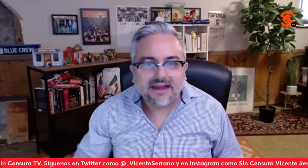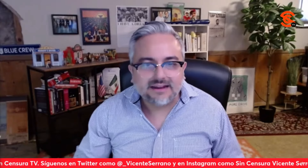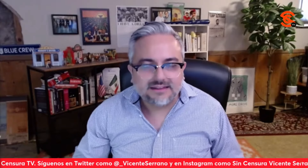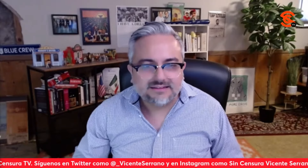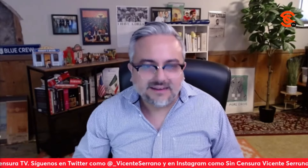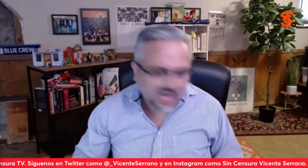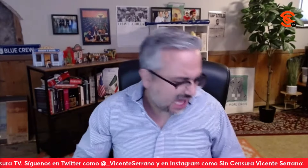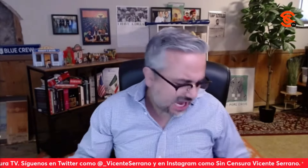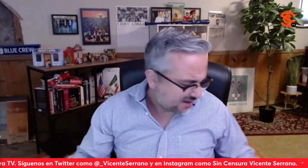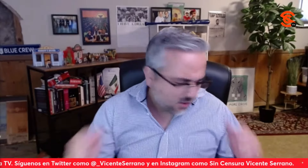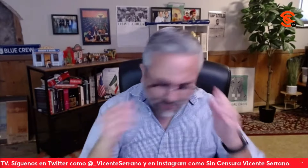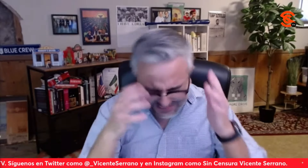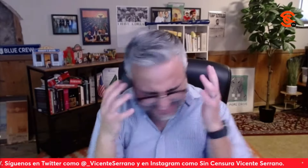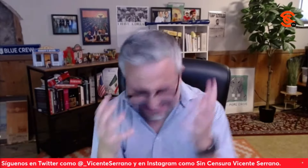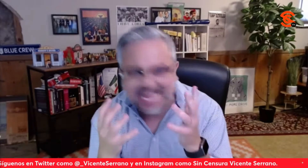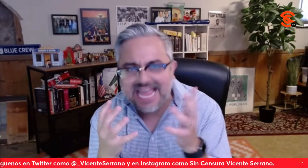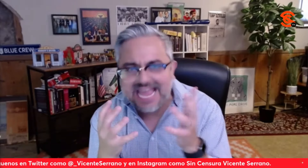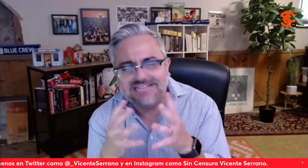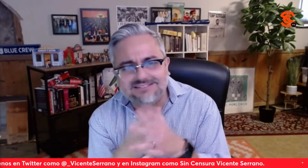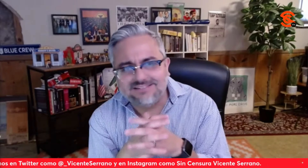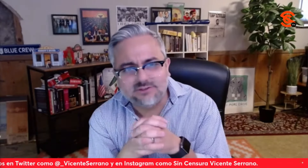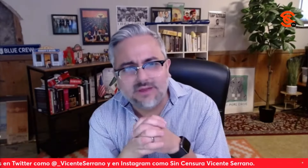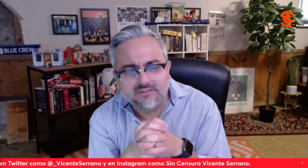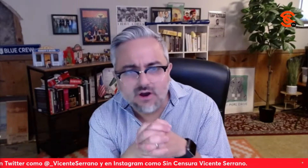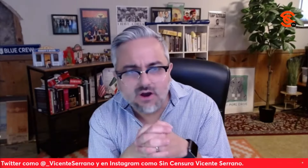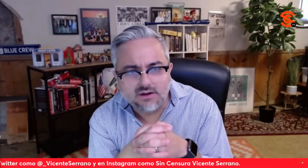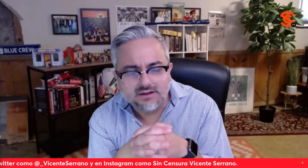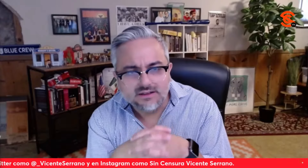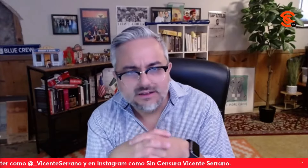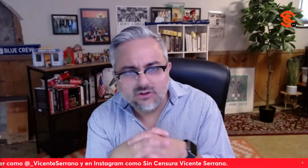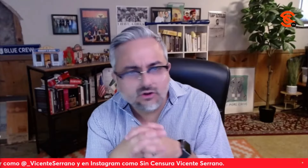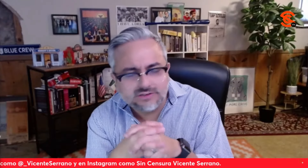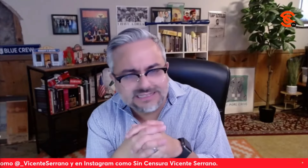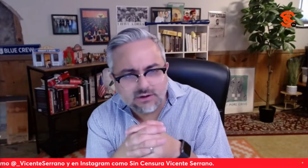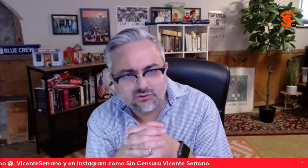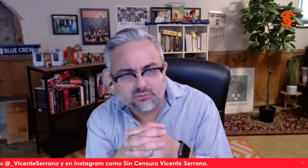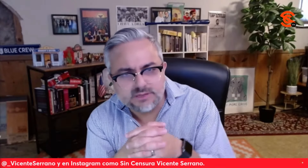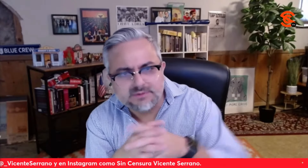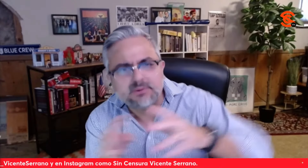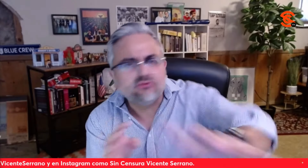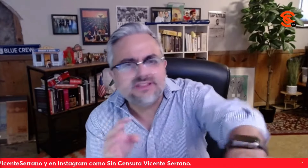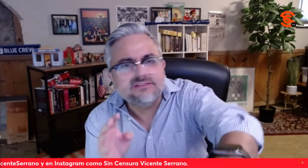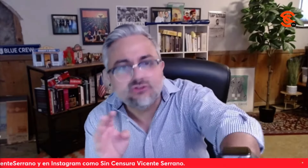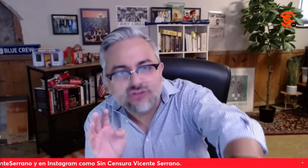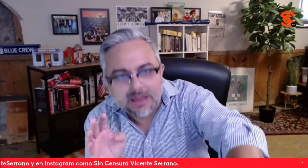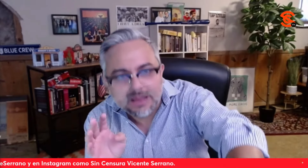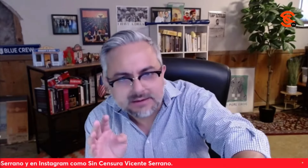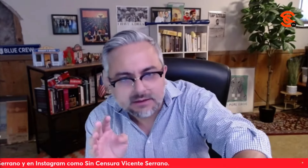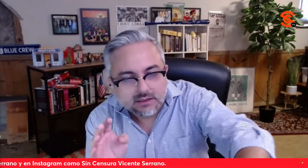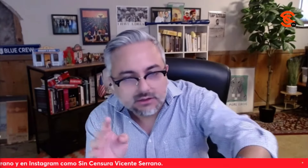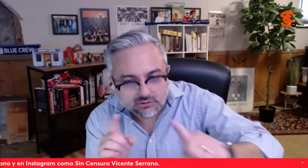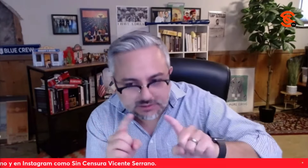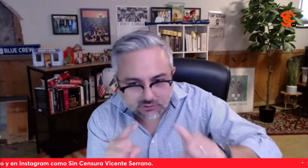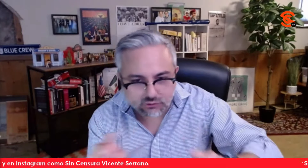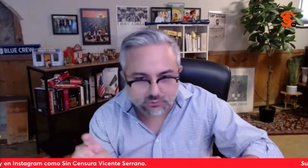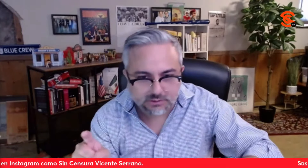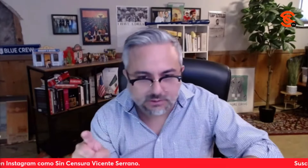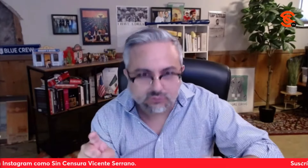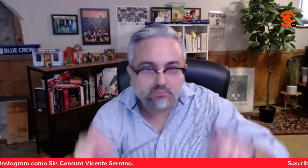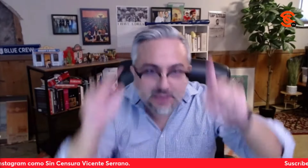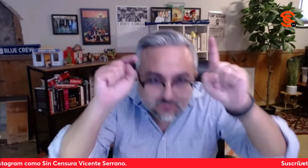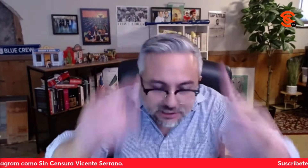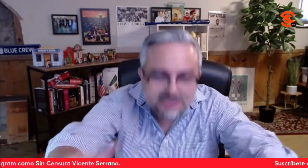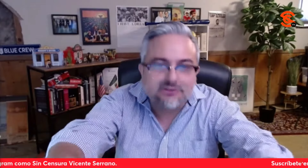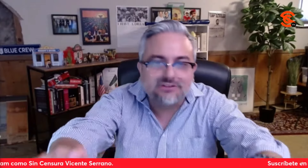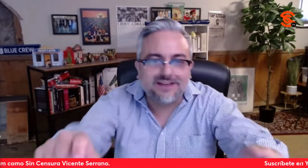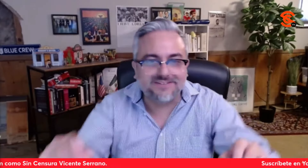la desgarran y dicen, no puede ser esta situación. No nos quiten nuestros privilegios, pero ustedes no saben. No nos quiten nuestros